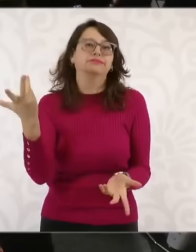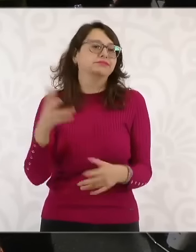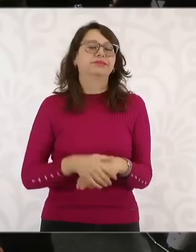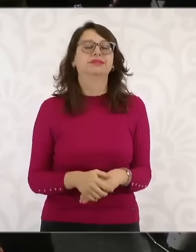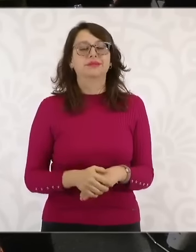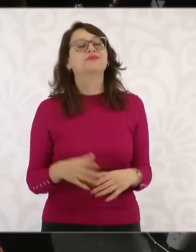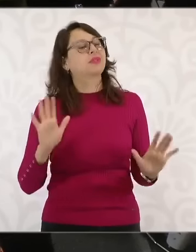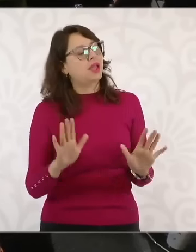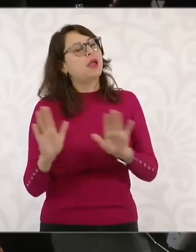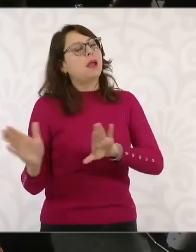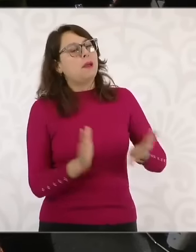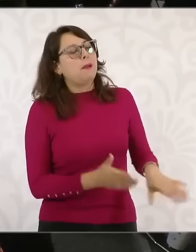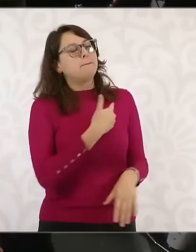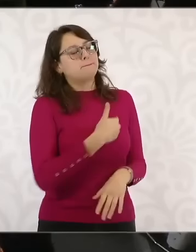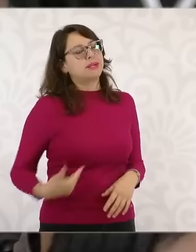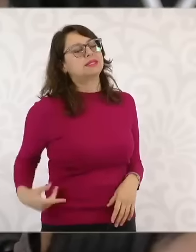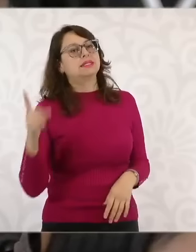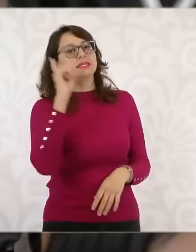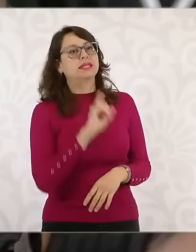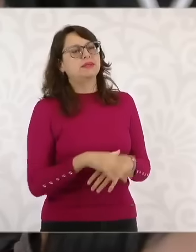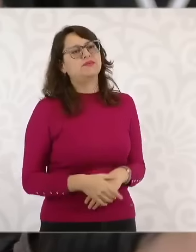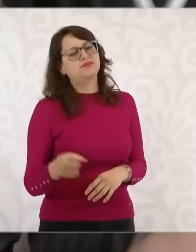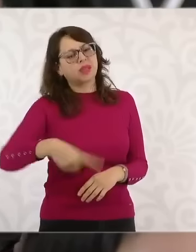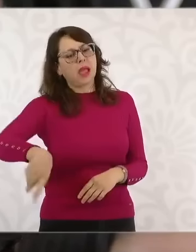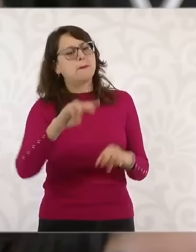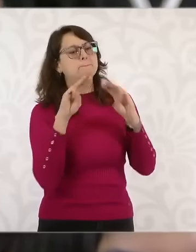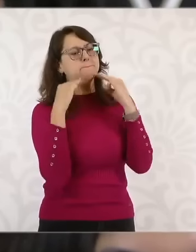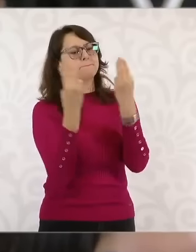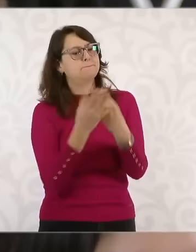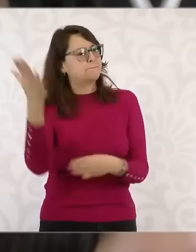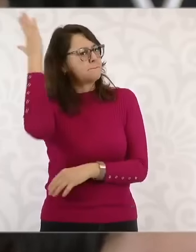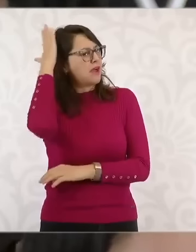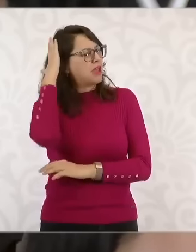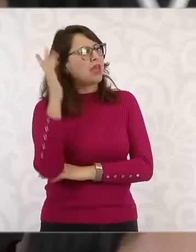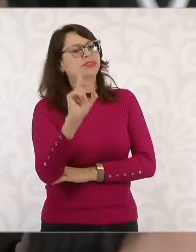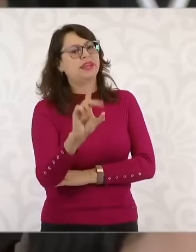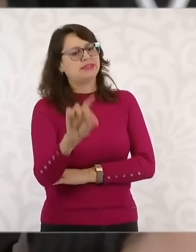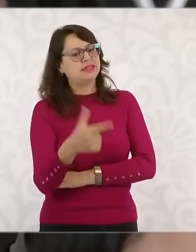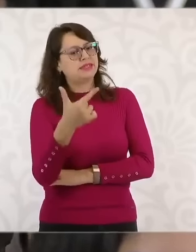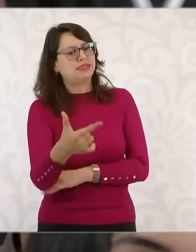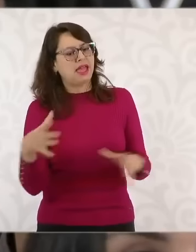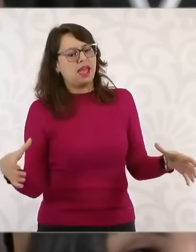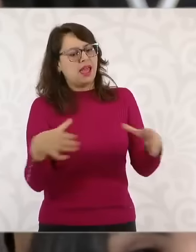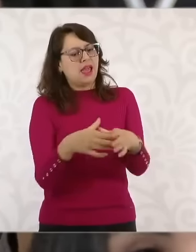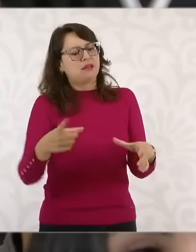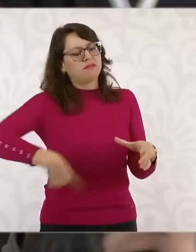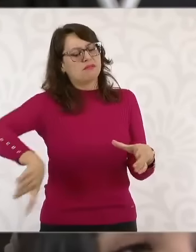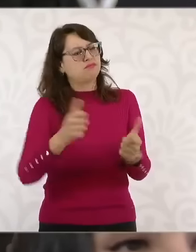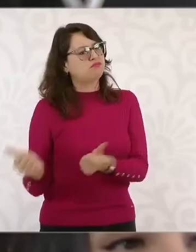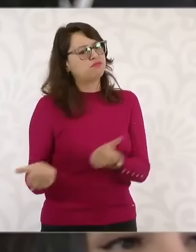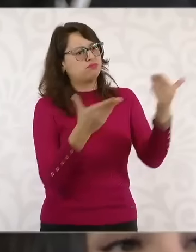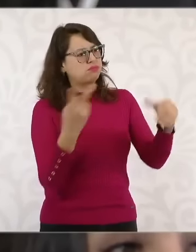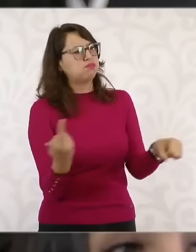estos 37 delincuentes relacionados con crimen organizado, preguntarle, porque en Estados Unidos en